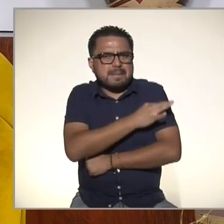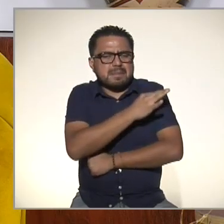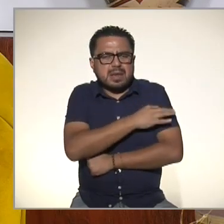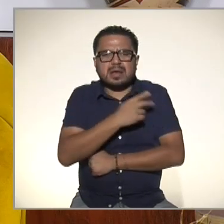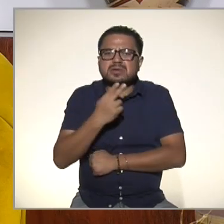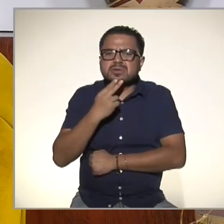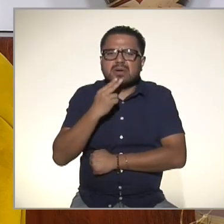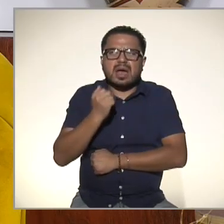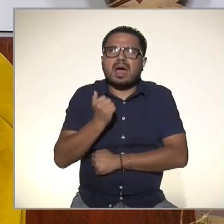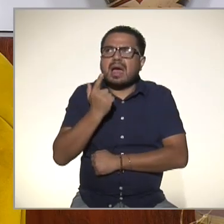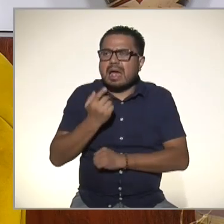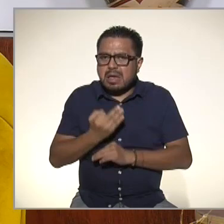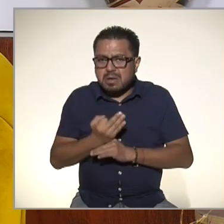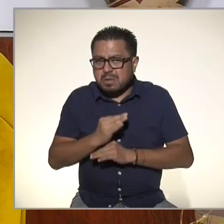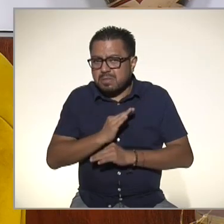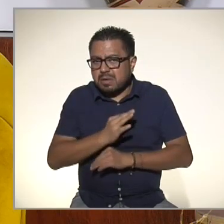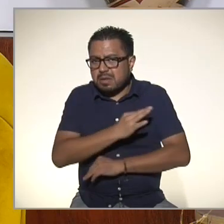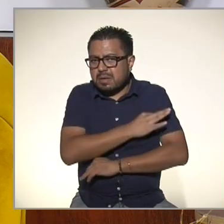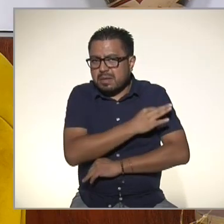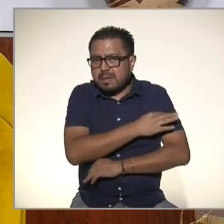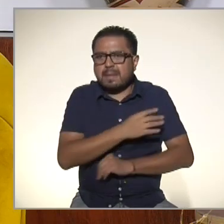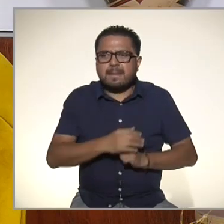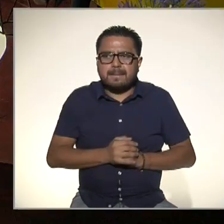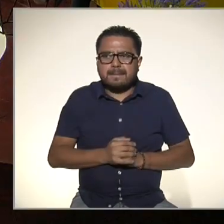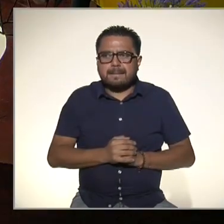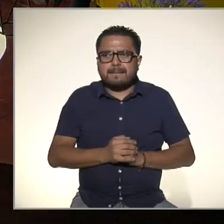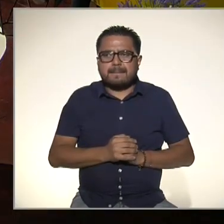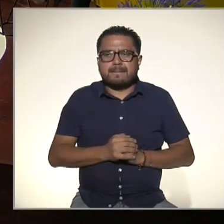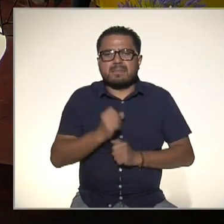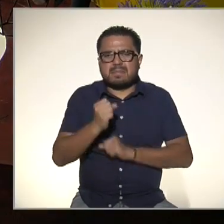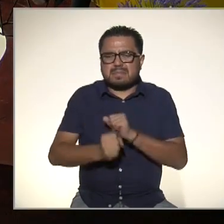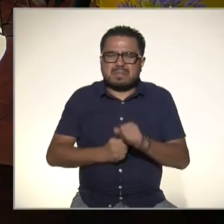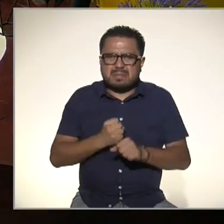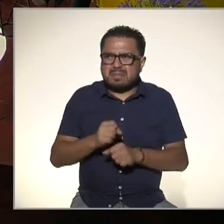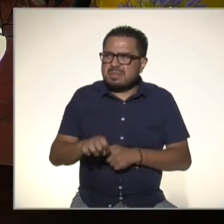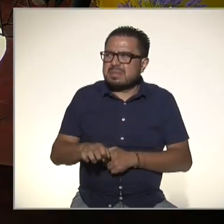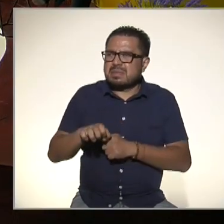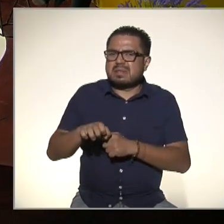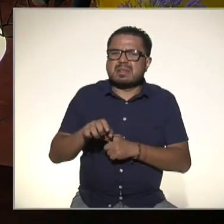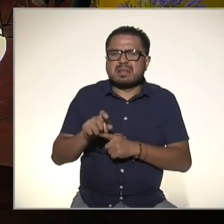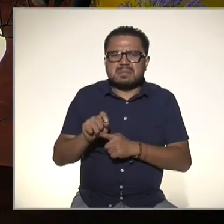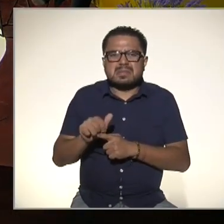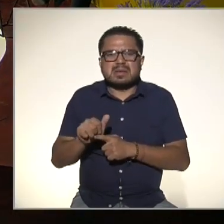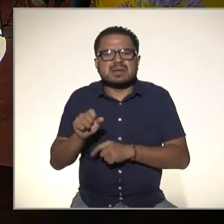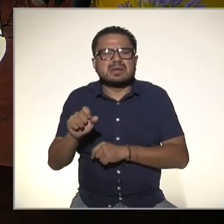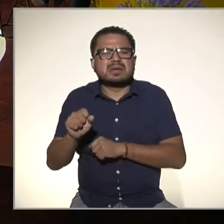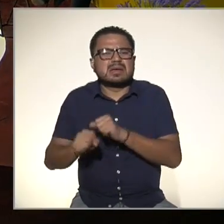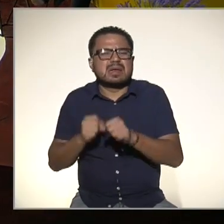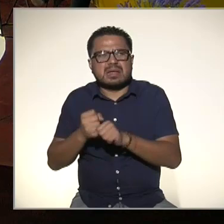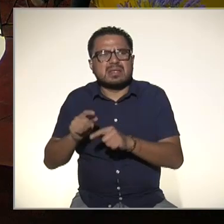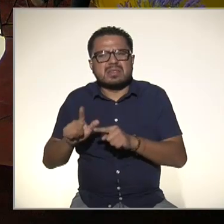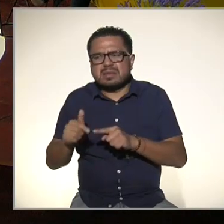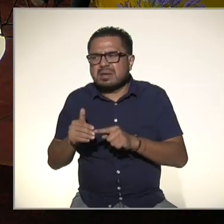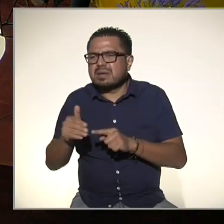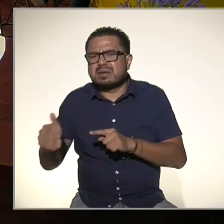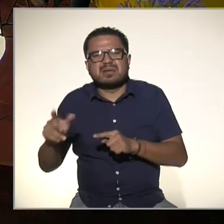sirve de algo vacunarme ahora? A esta edad ya no. Después de los 26 años de edad ya no se